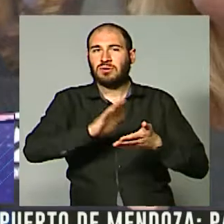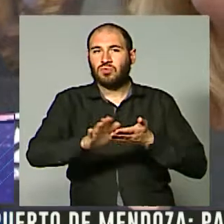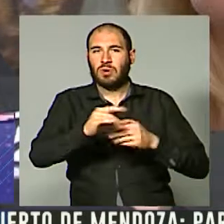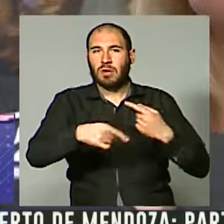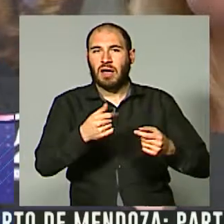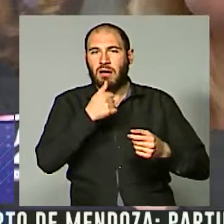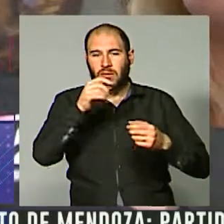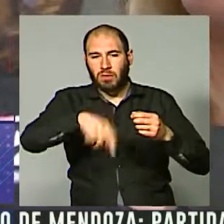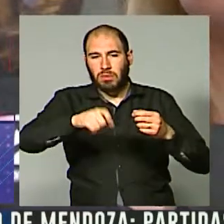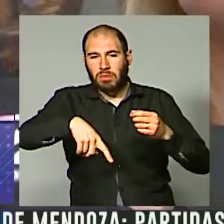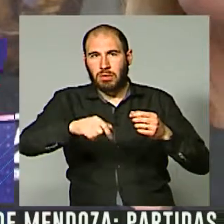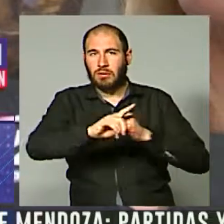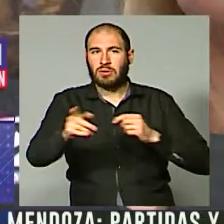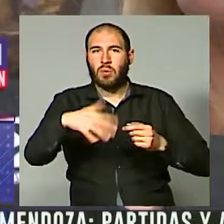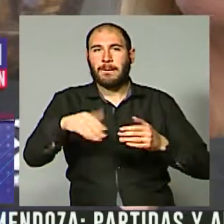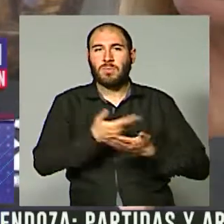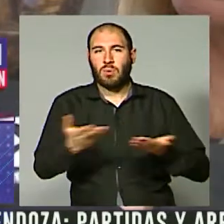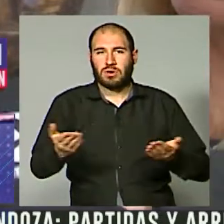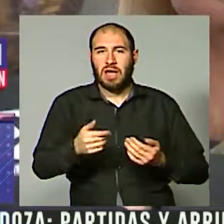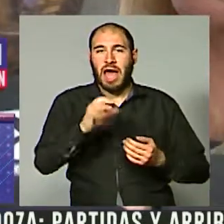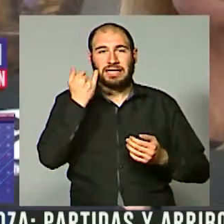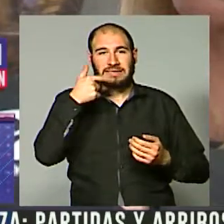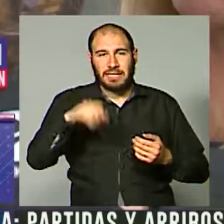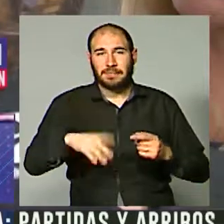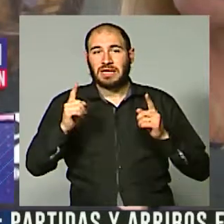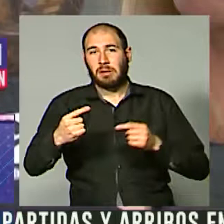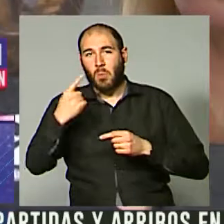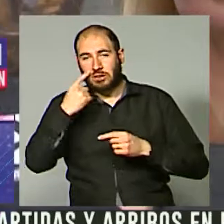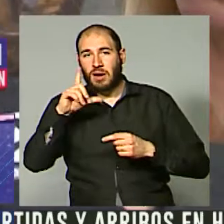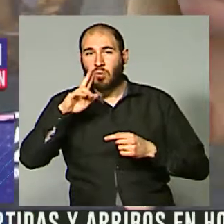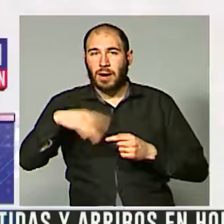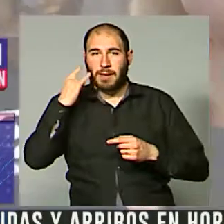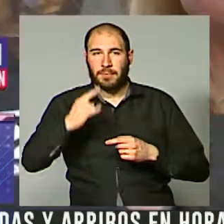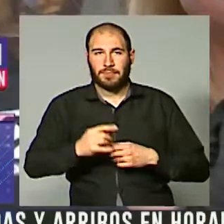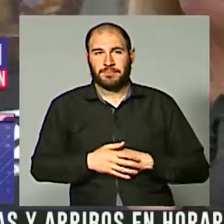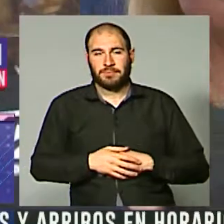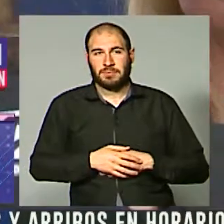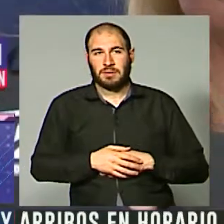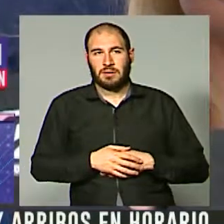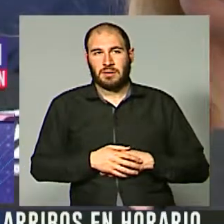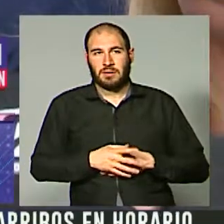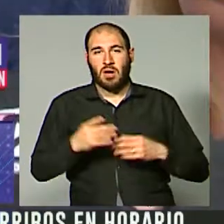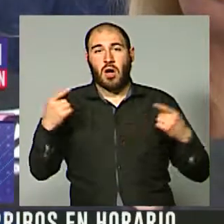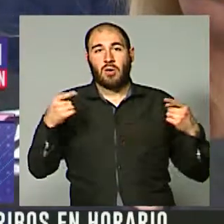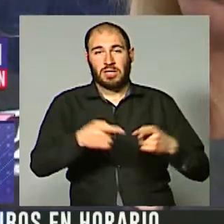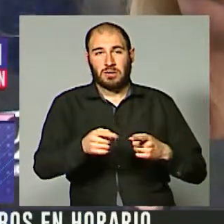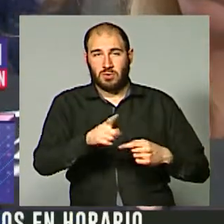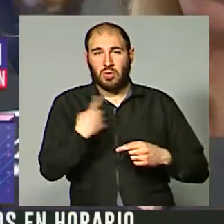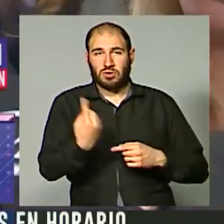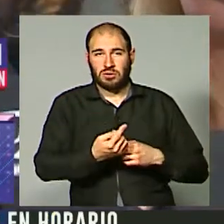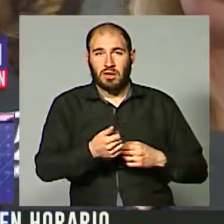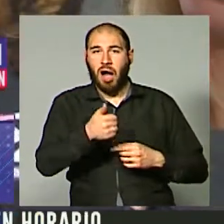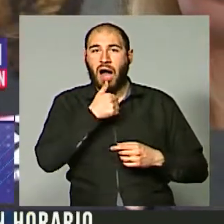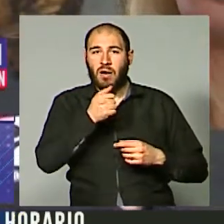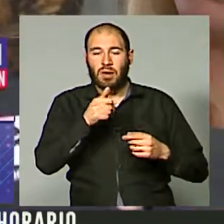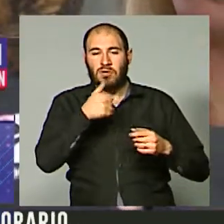no haya pérdida en las cañerías en los servicios públicos, tanto en Aysam como en los municipios de Luján y de Maipú. Apuntar a que tengamos el agua